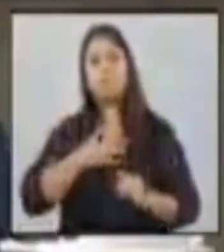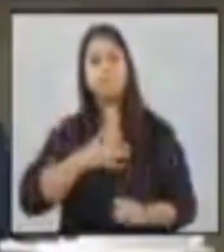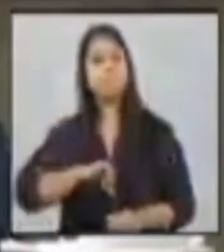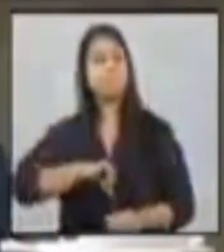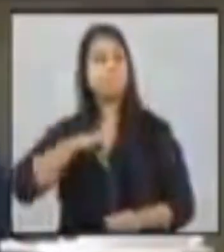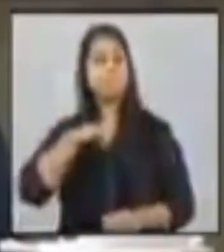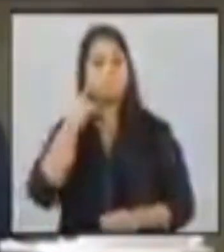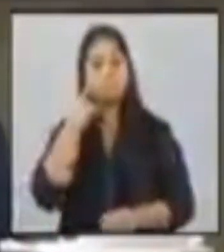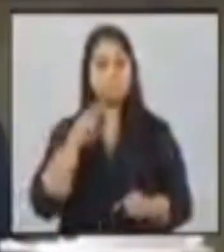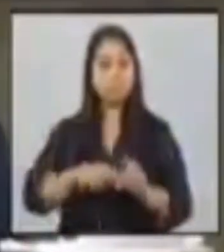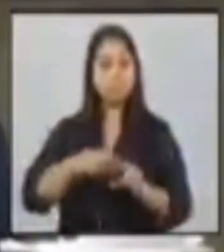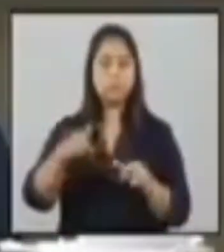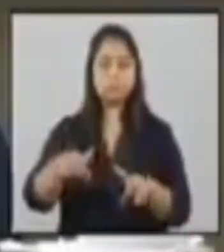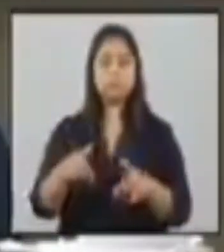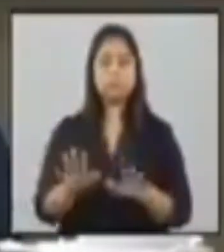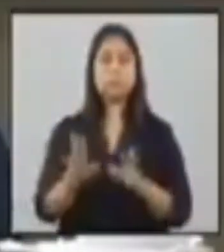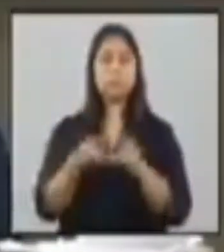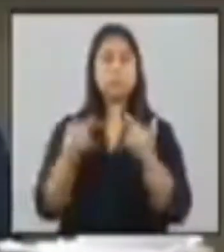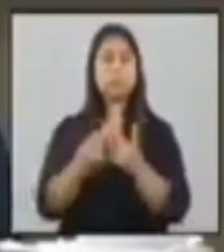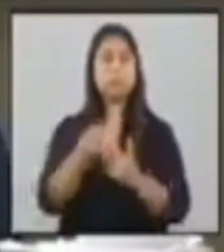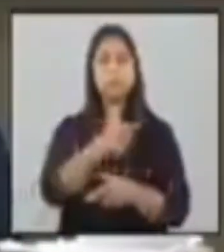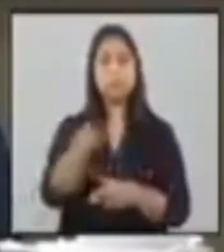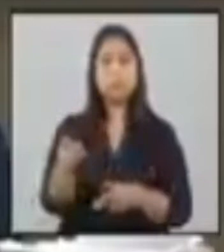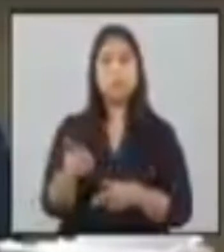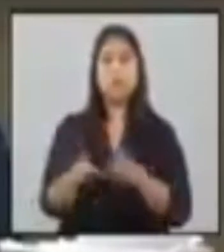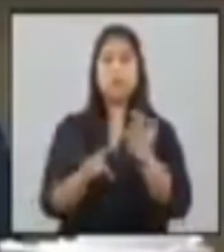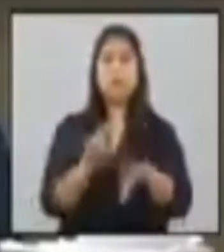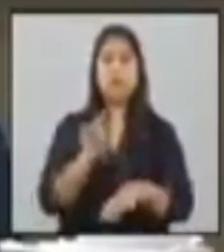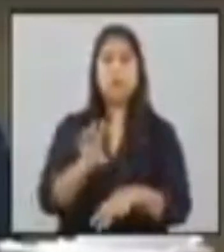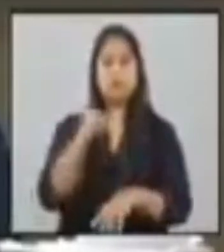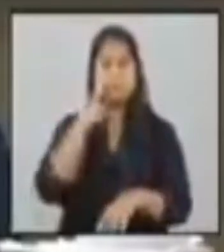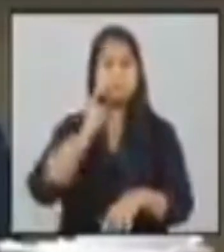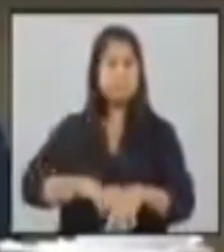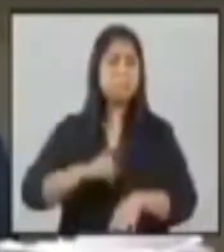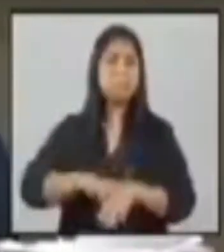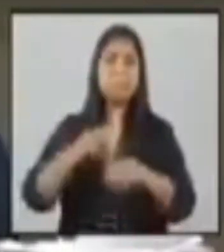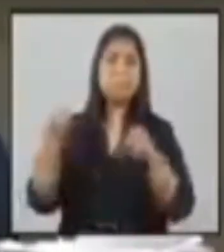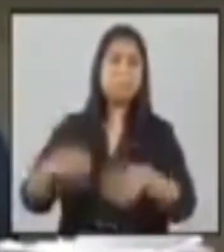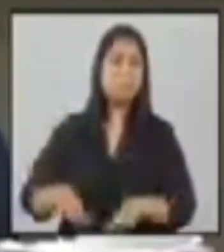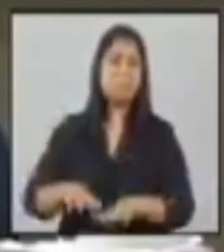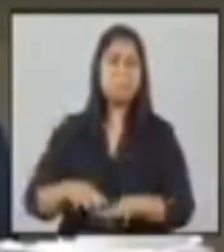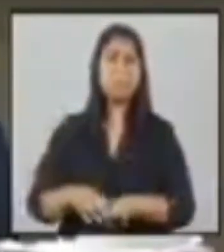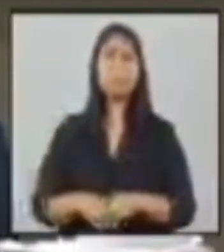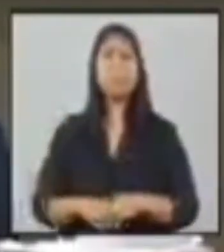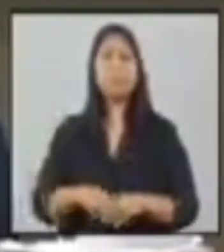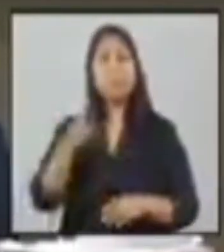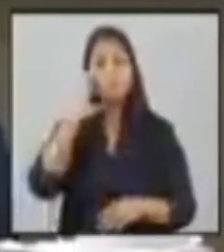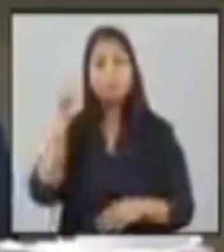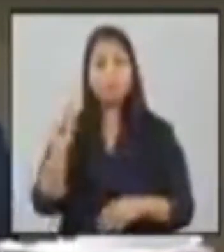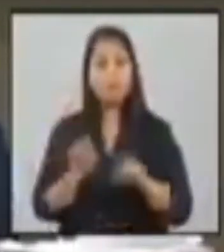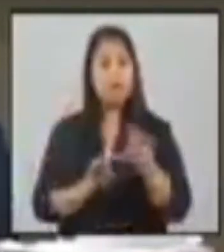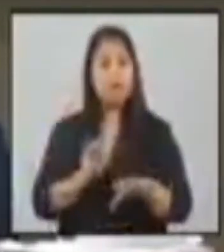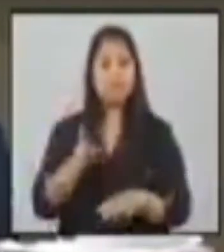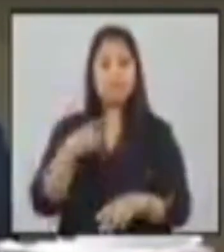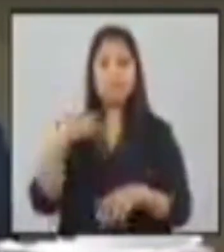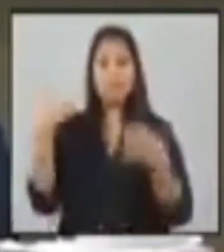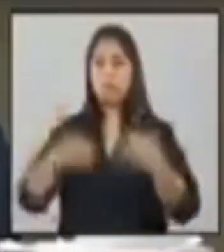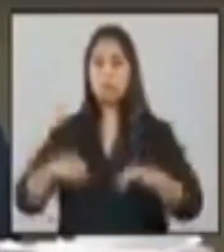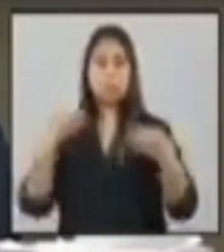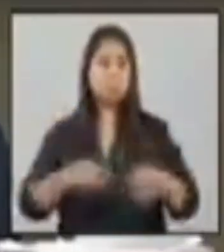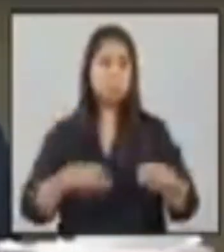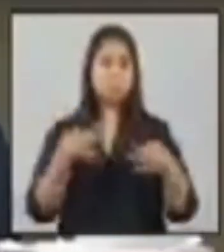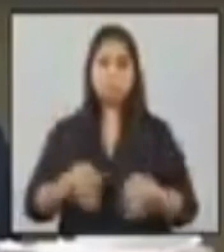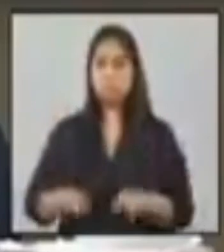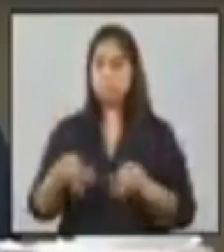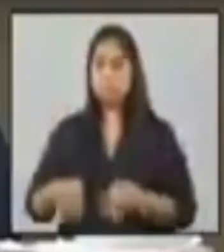una de las cosas que hemos perdido el tiempo no porque no queramos sino porque nos hemos mantenido ocupados